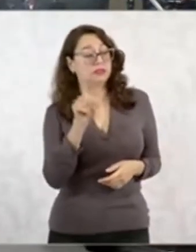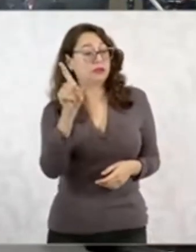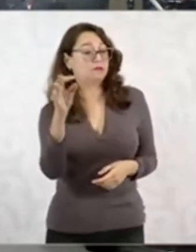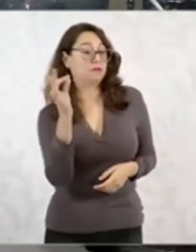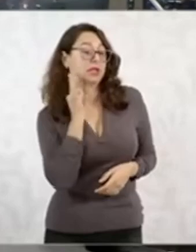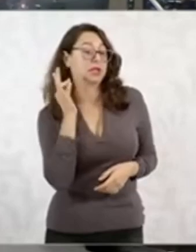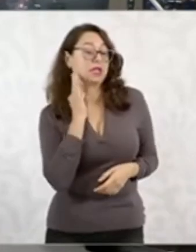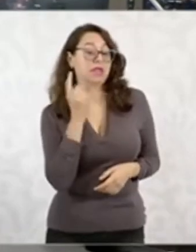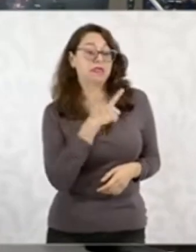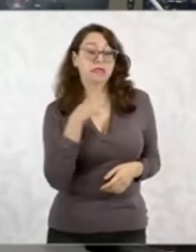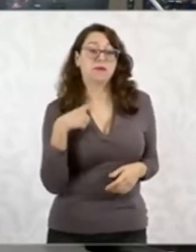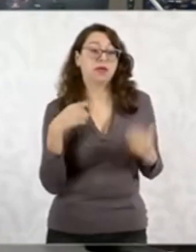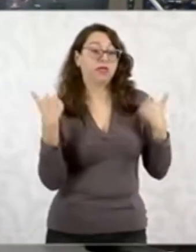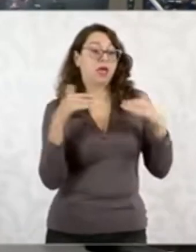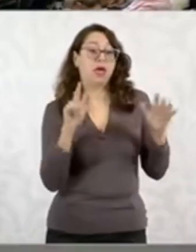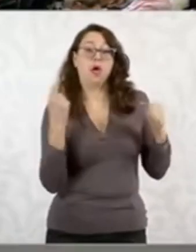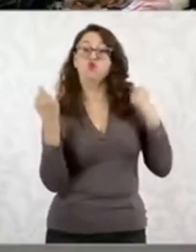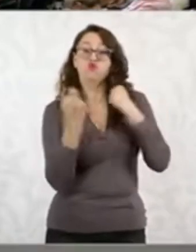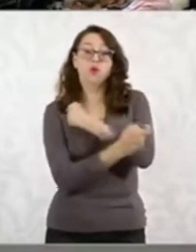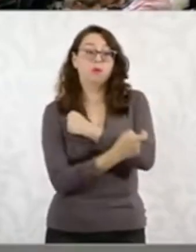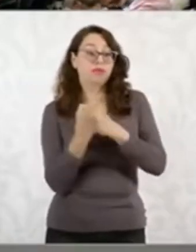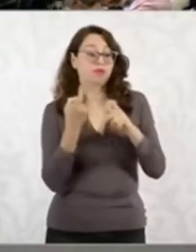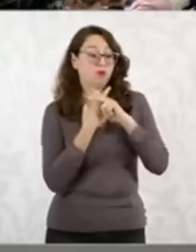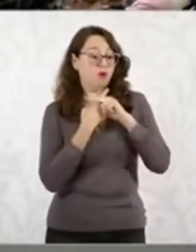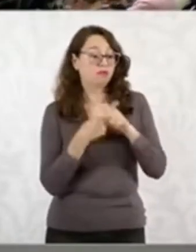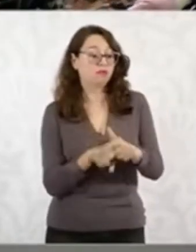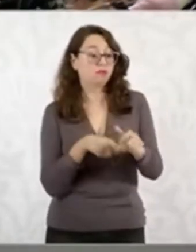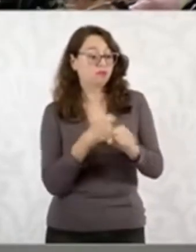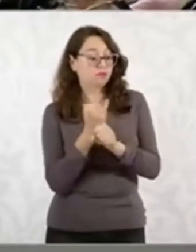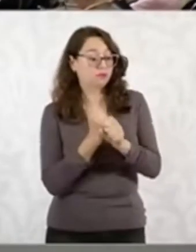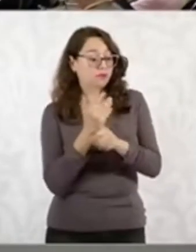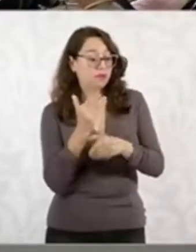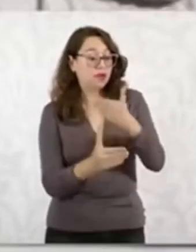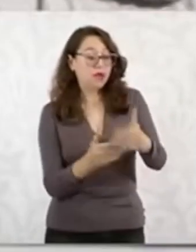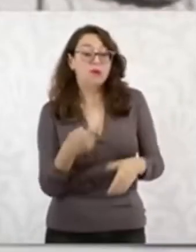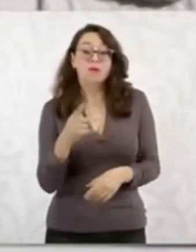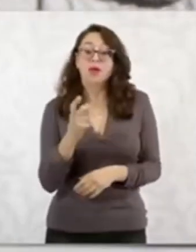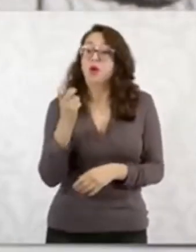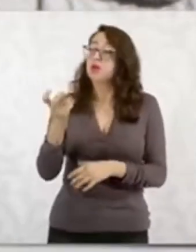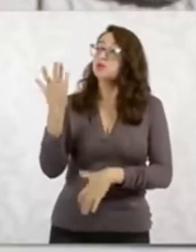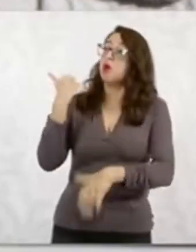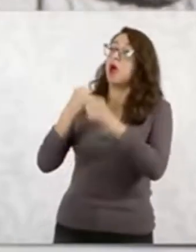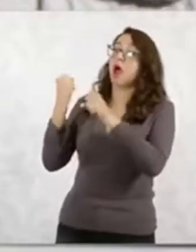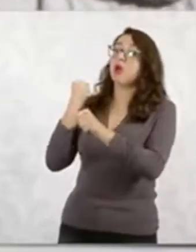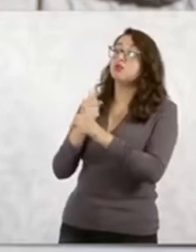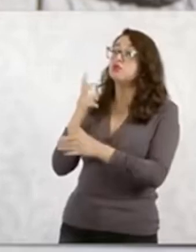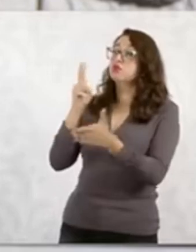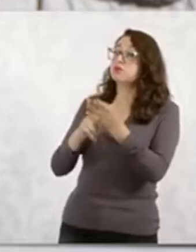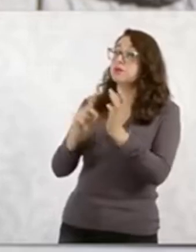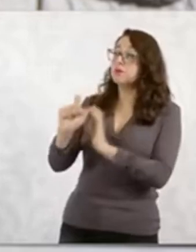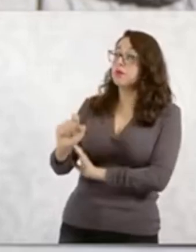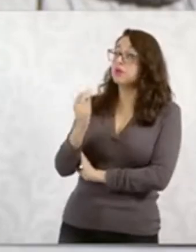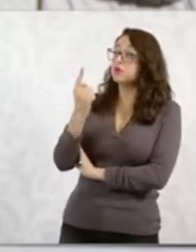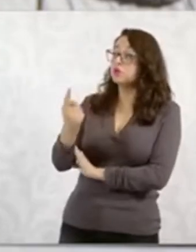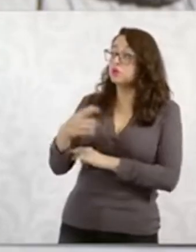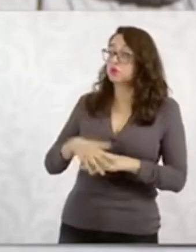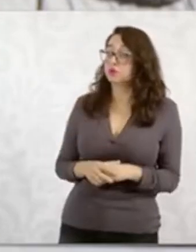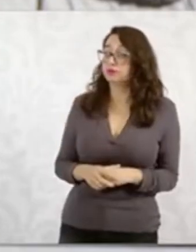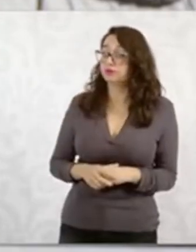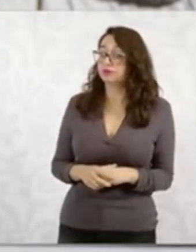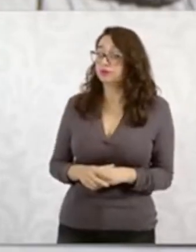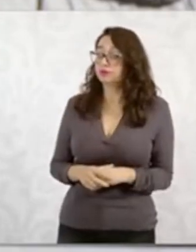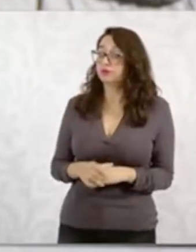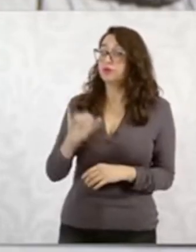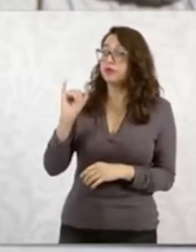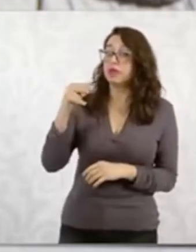para buscar justo las pruebas y que a partir de ahí se pudiera Pero formalizar? Eso fue en el 21. Sí. O sea, en el 21 Lorenzo Córdoba era presidente del